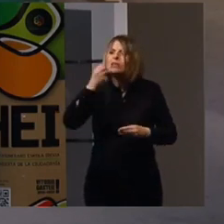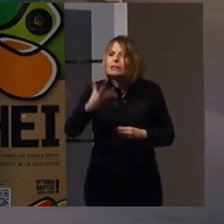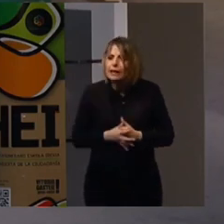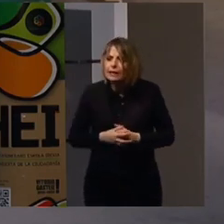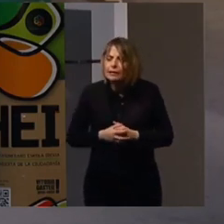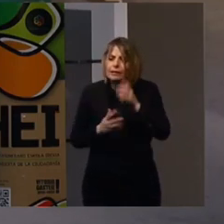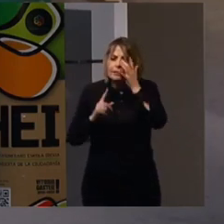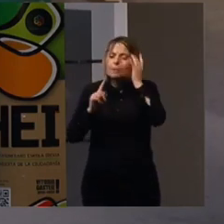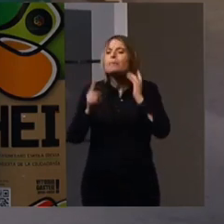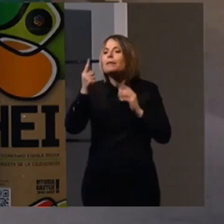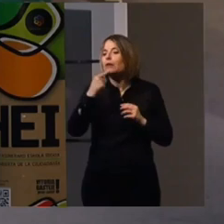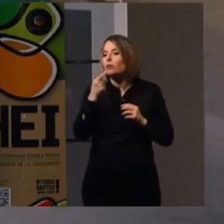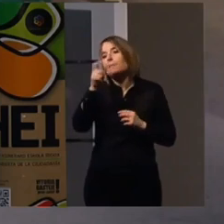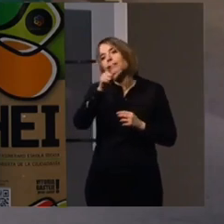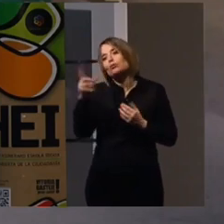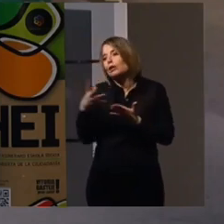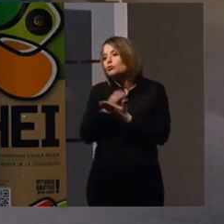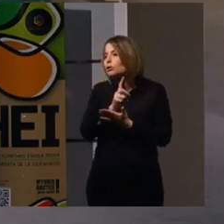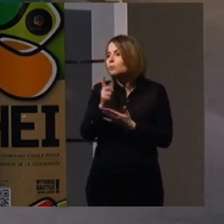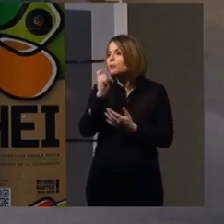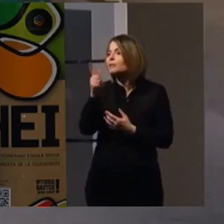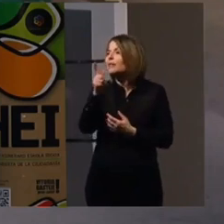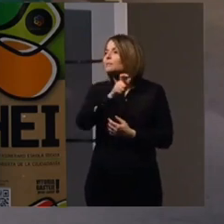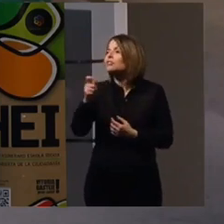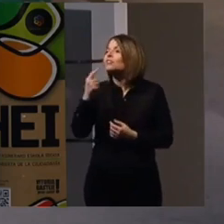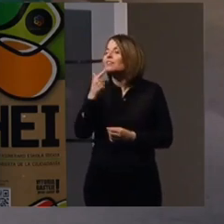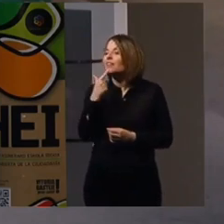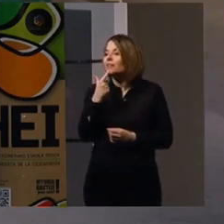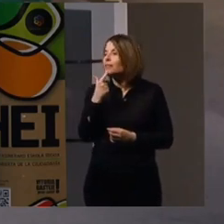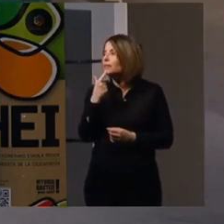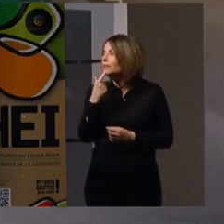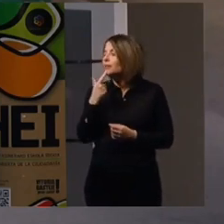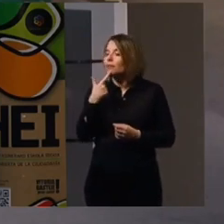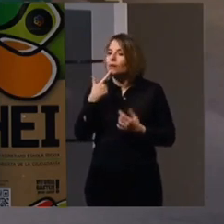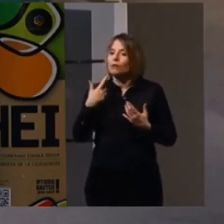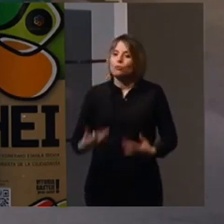estás, lo primero que hacen, bueno, no todo el mundo, pero la mayoría de la gente, lo primero que hace es,